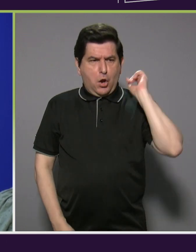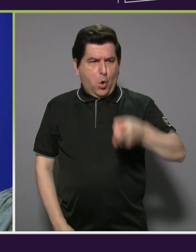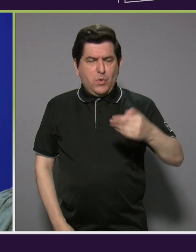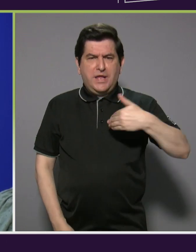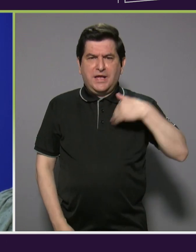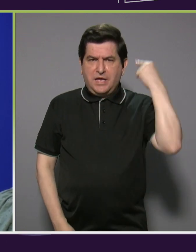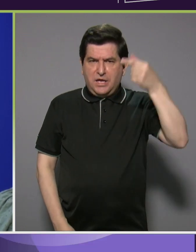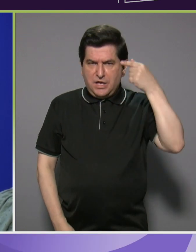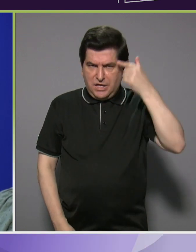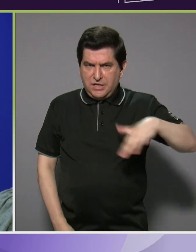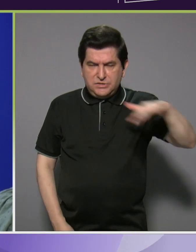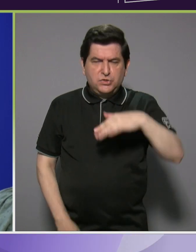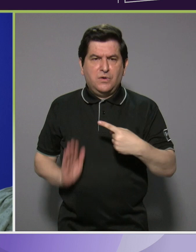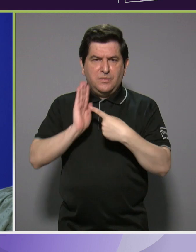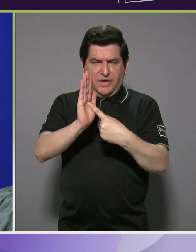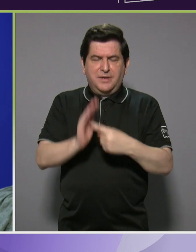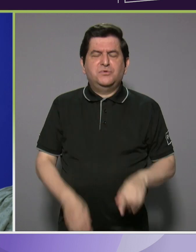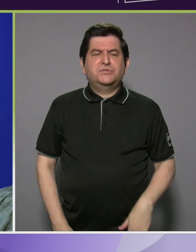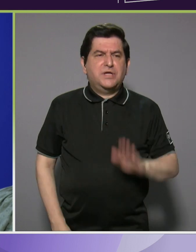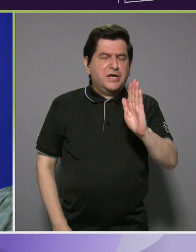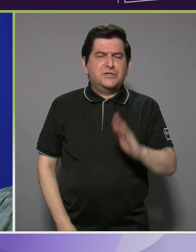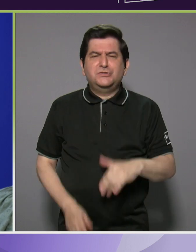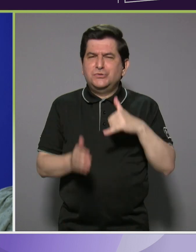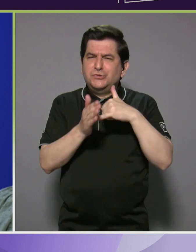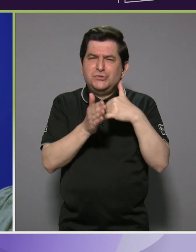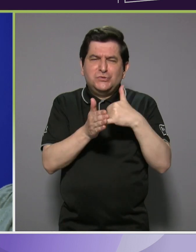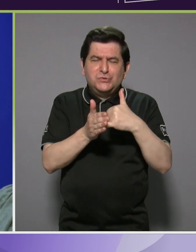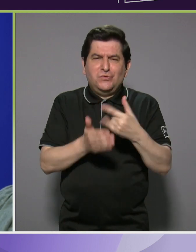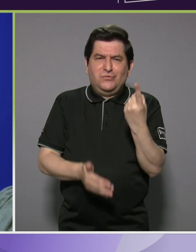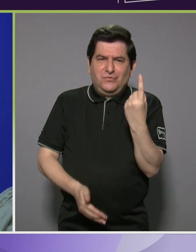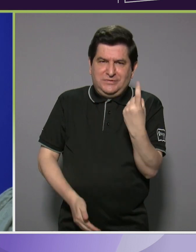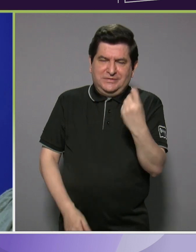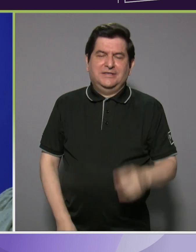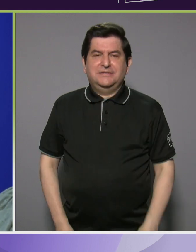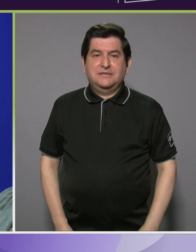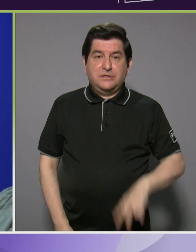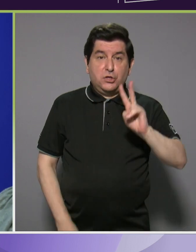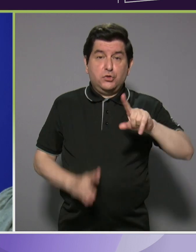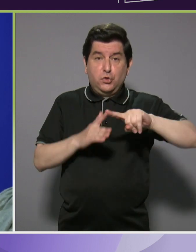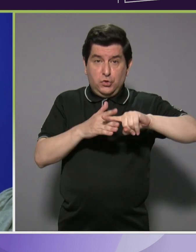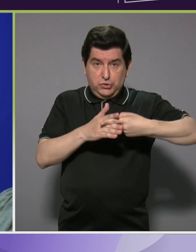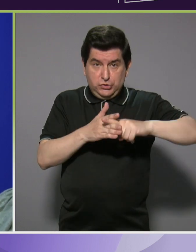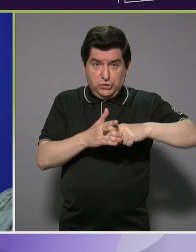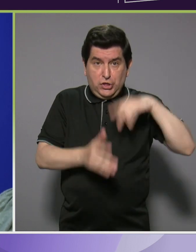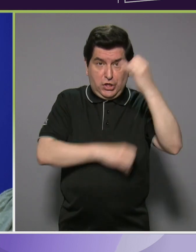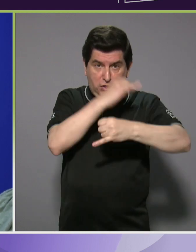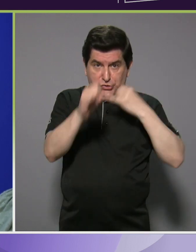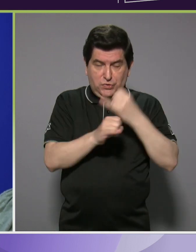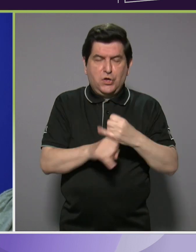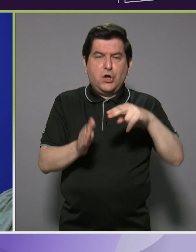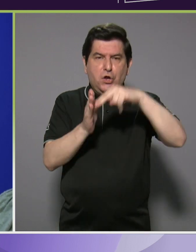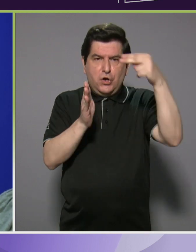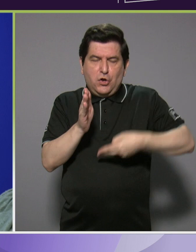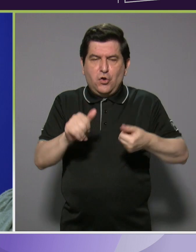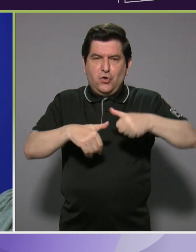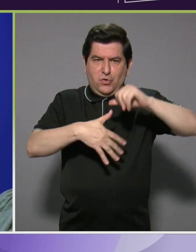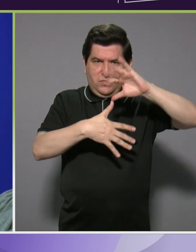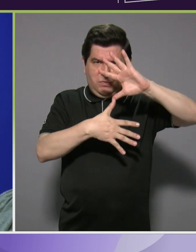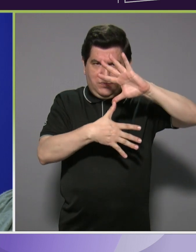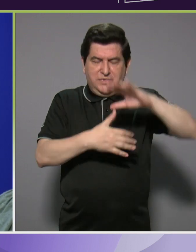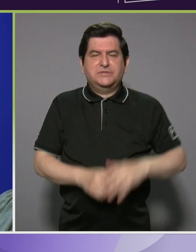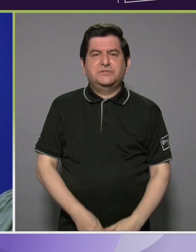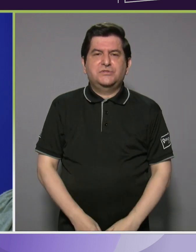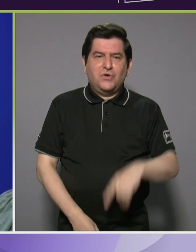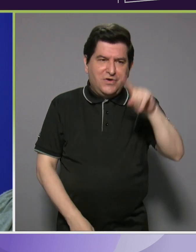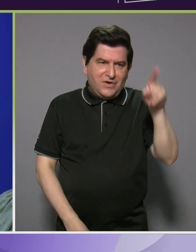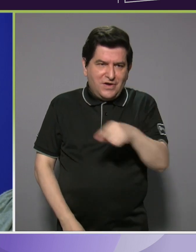para evidenciar las deficiencias que tiene. Y hay dos instrumentos internacionales fundamentales, que es la Convención Interamericana para